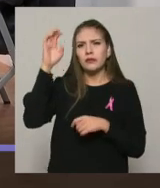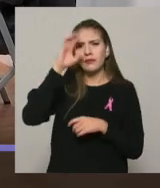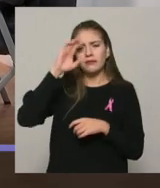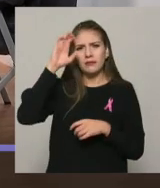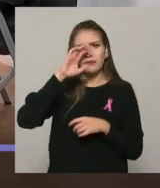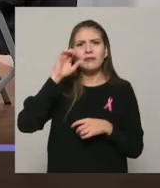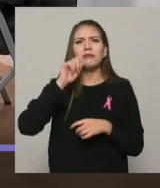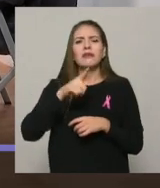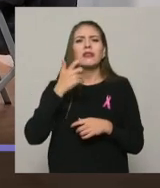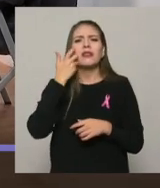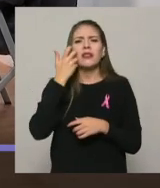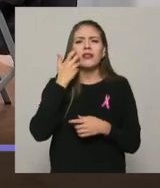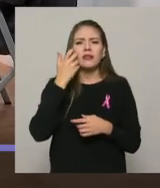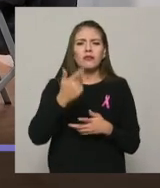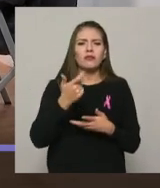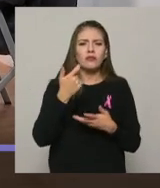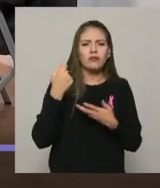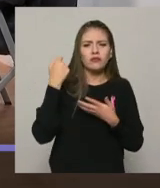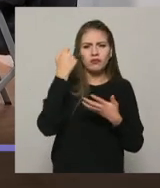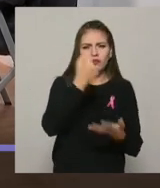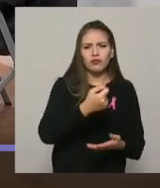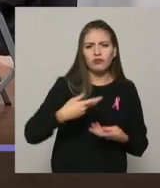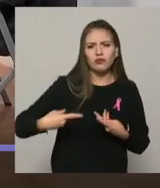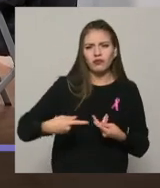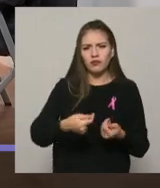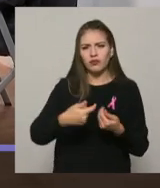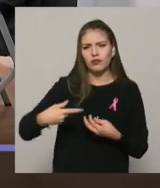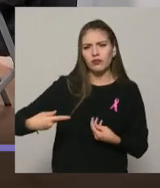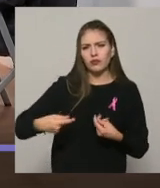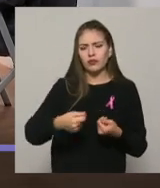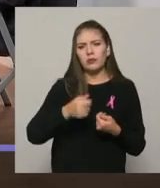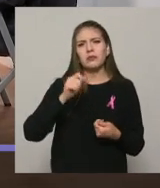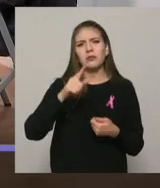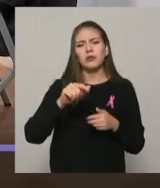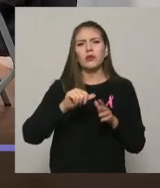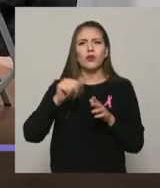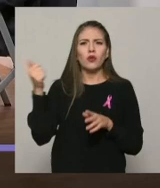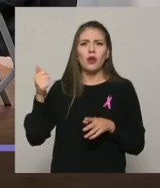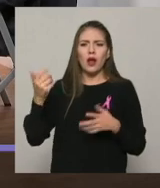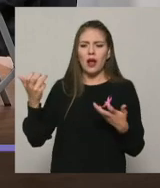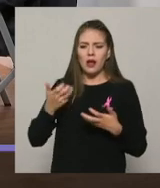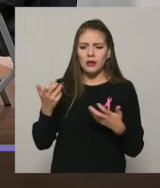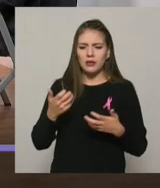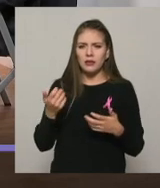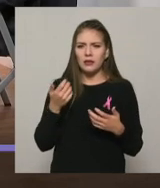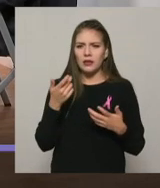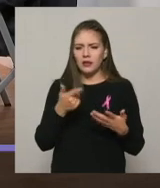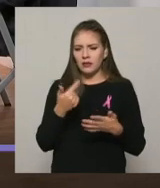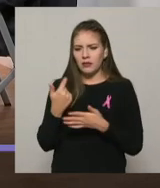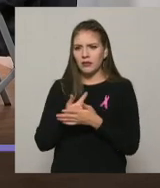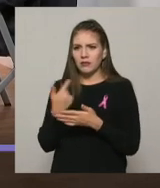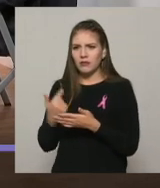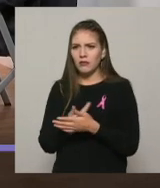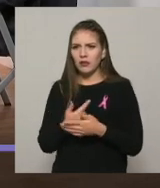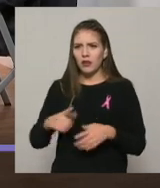los recursos presupuestales del anterior gobierno o de las anteriores administraciones, porque además no era la primera vez. Entonces, pero yo sobre